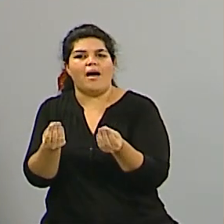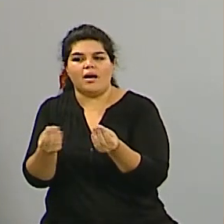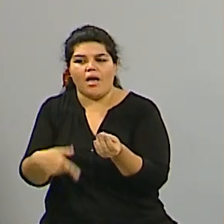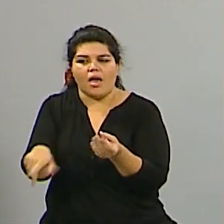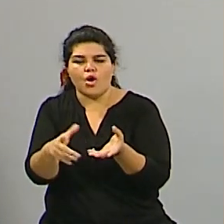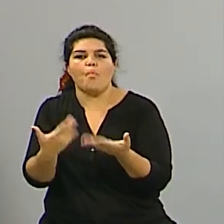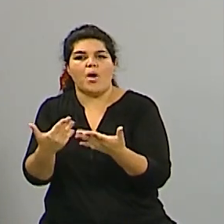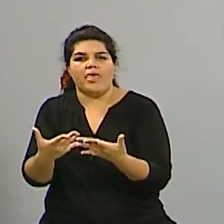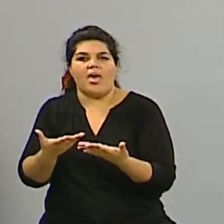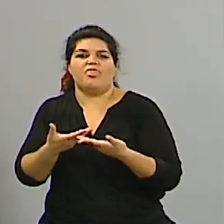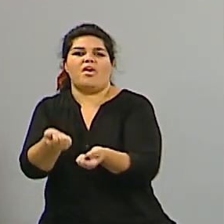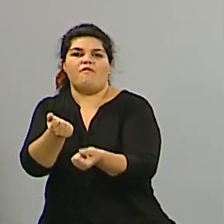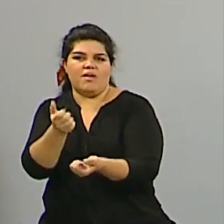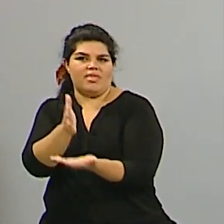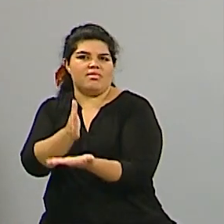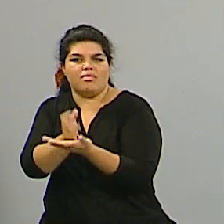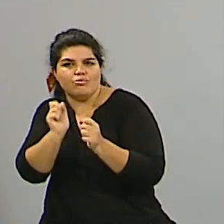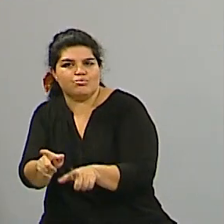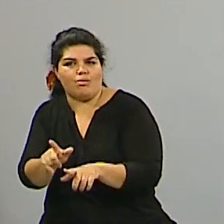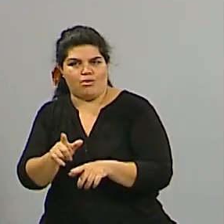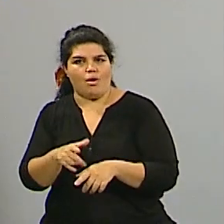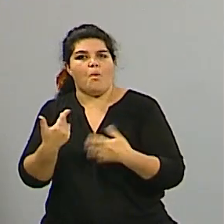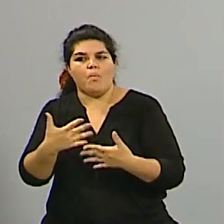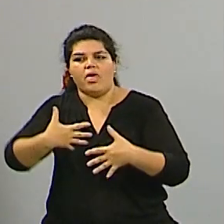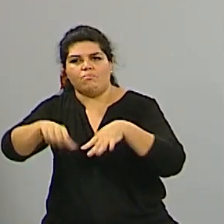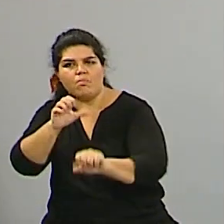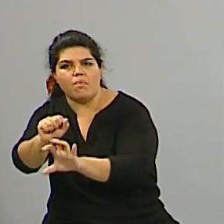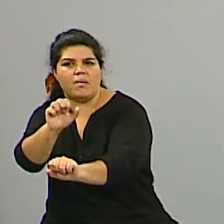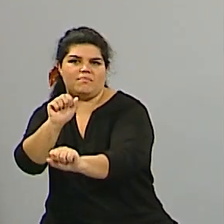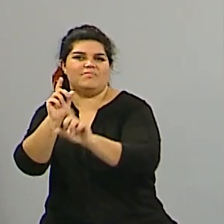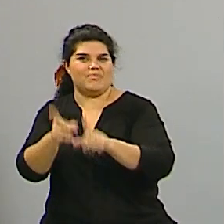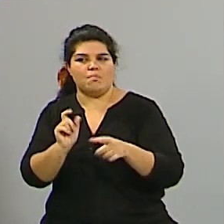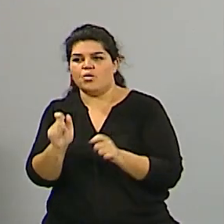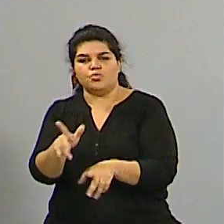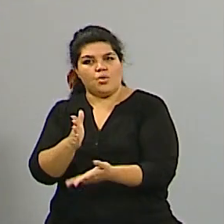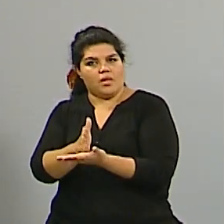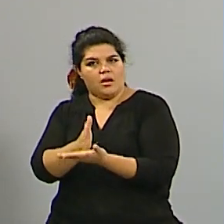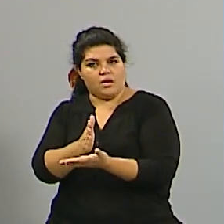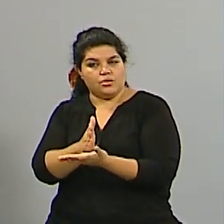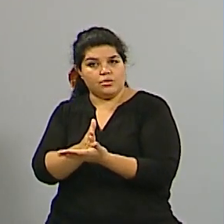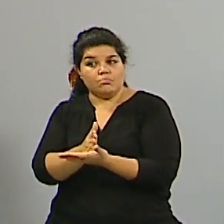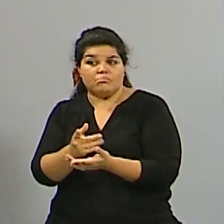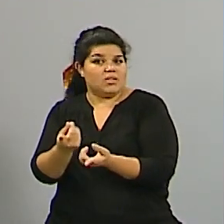interesante entre el tipo de trabajo y el tipo de organización sindical que efectivamente